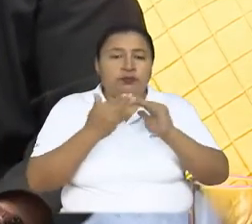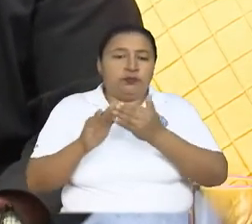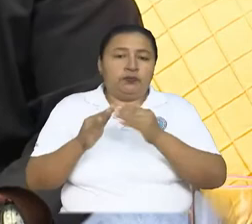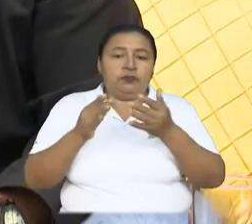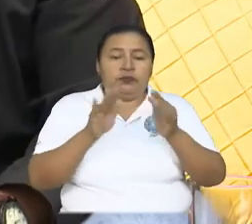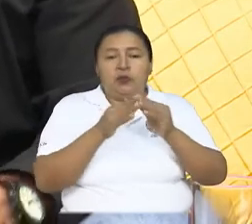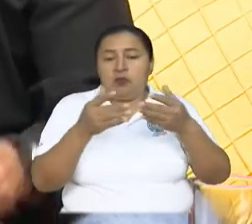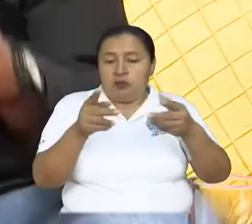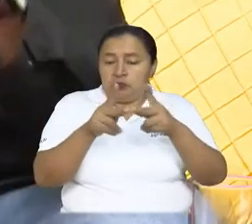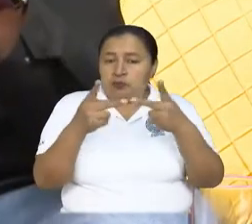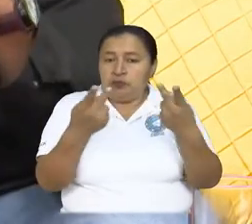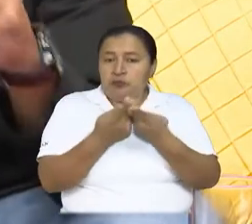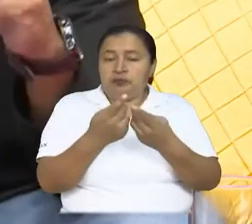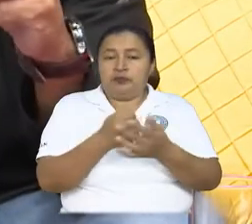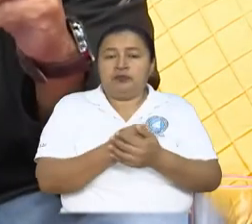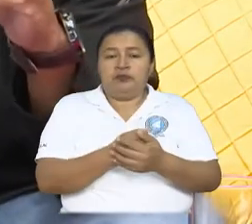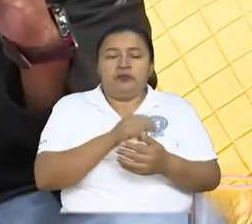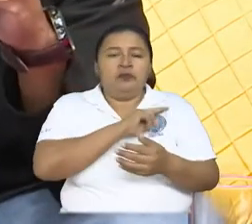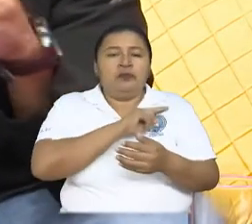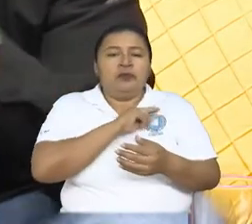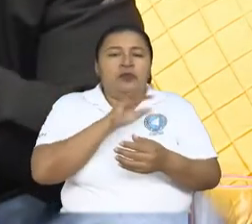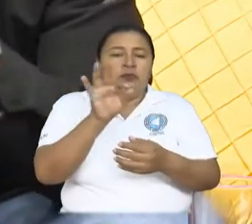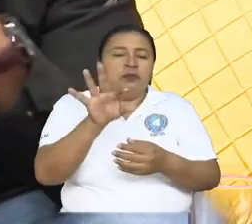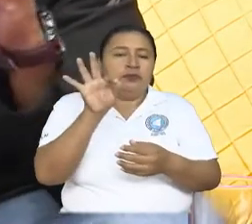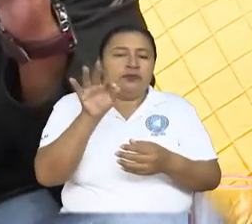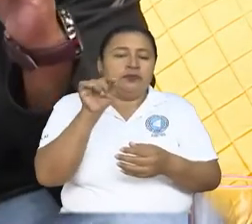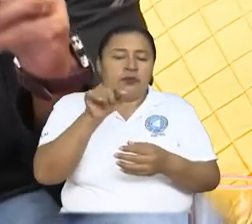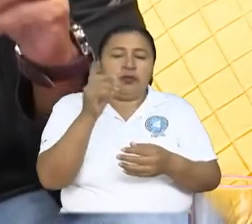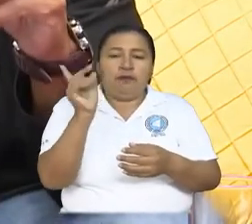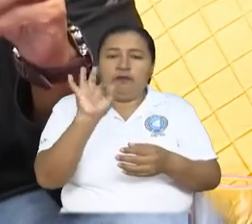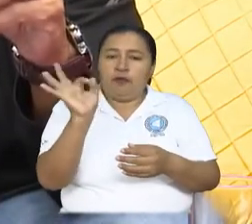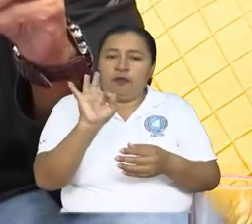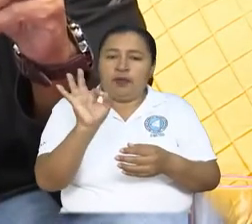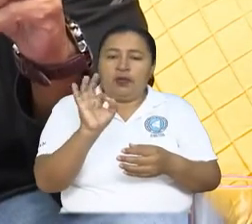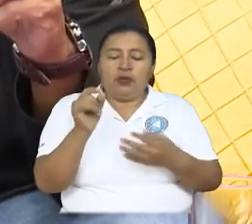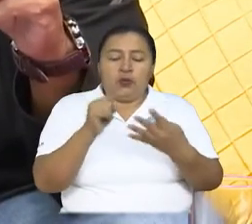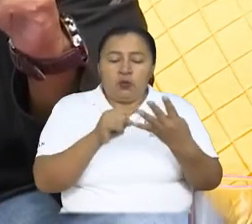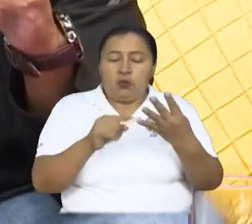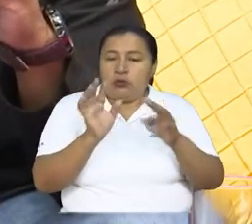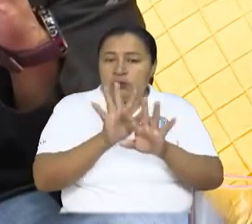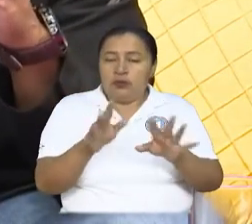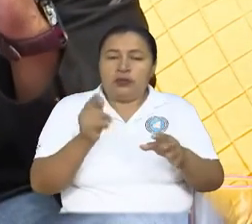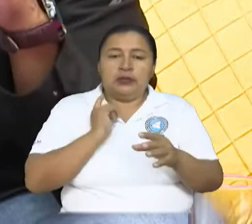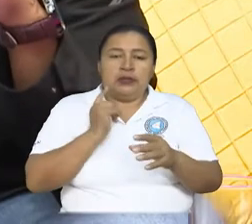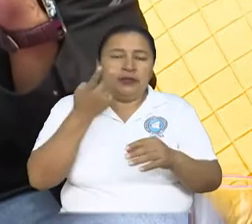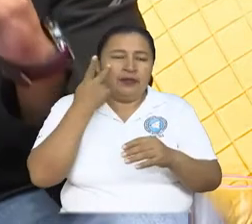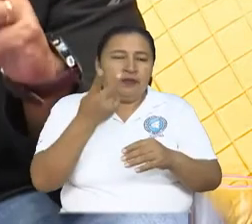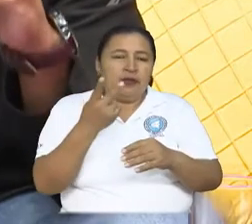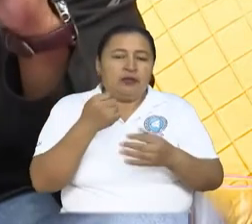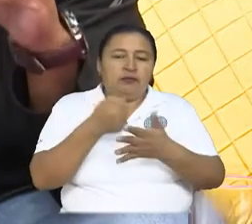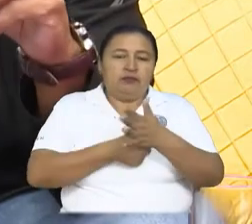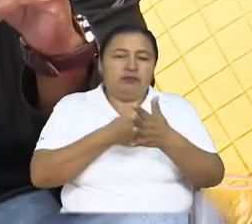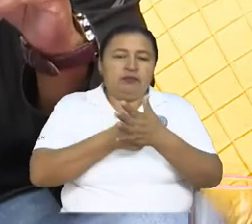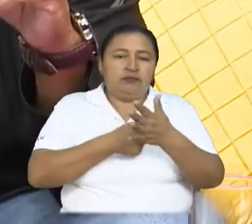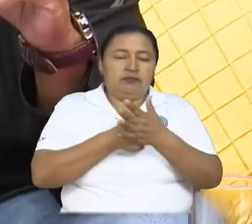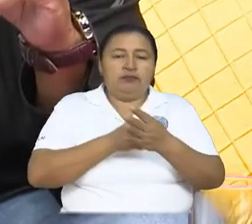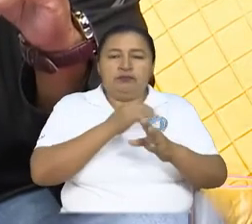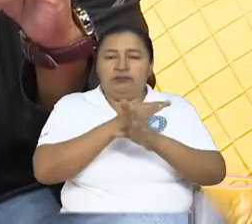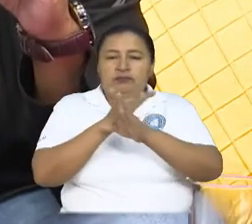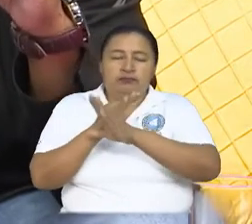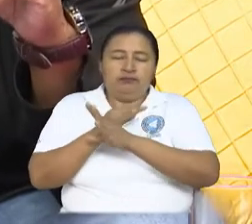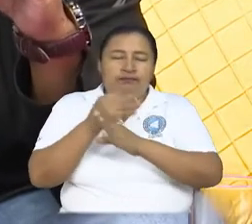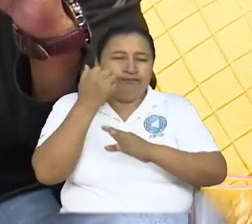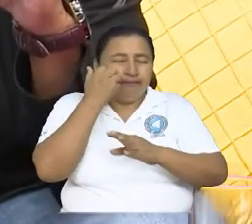barrio hay un elemento dentro del modelo que es el último que el que tiene que ver con la lucha anti epidémica